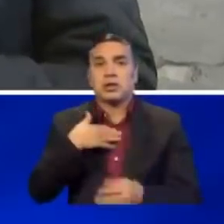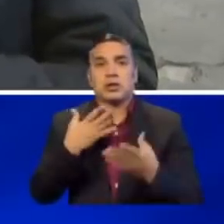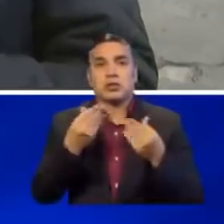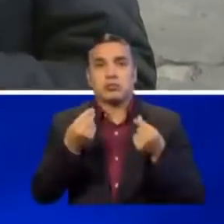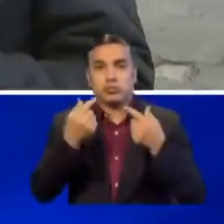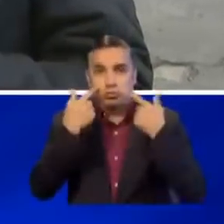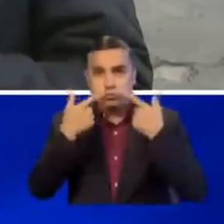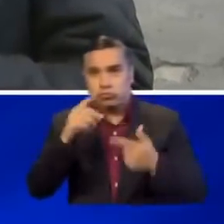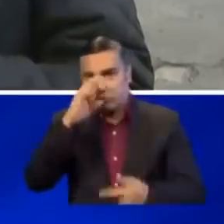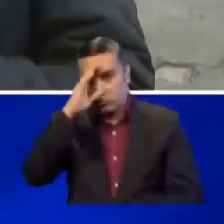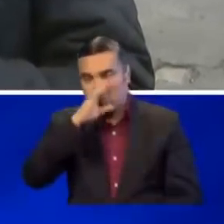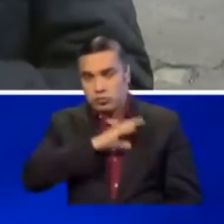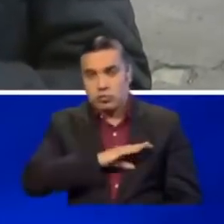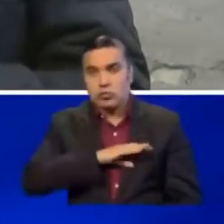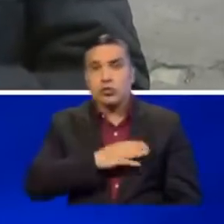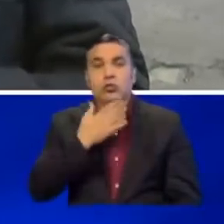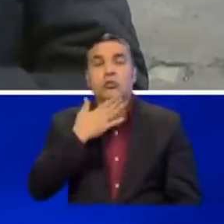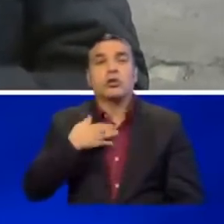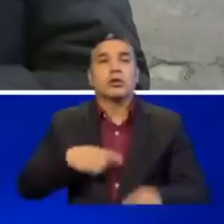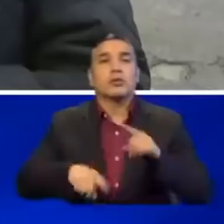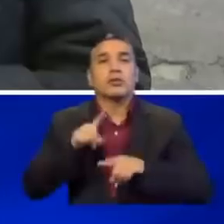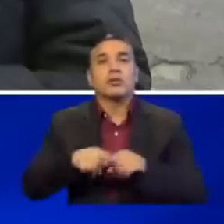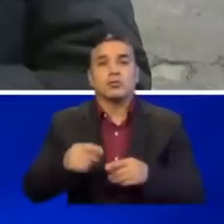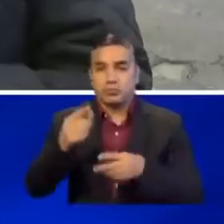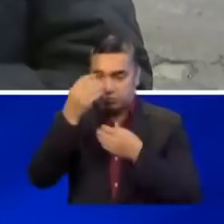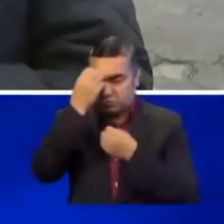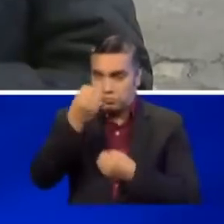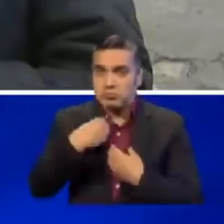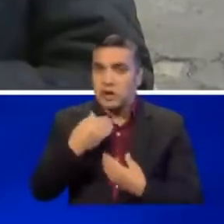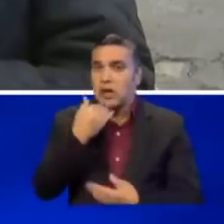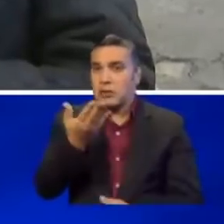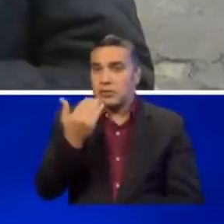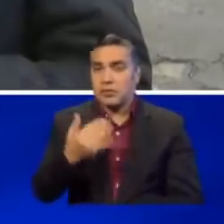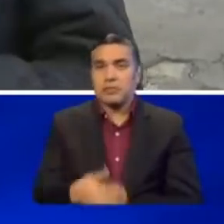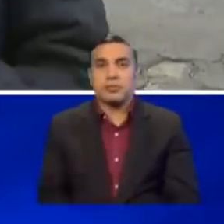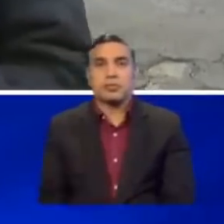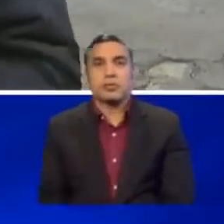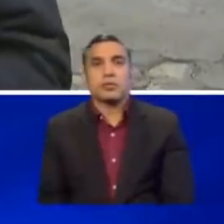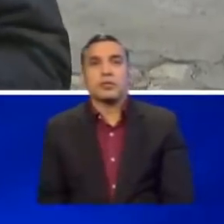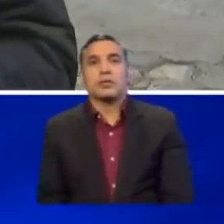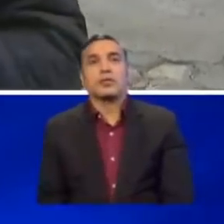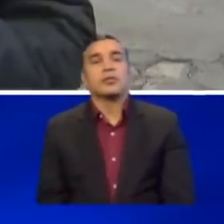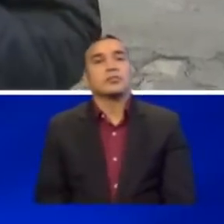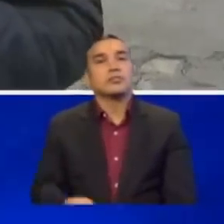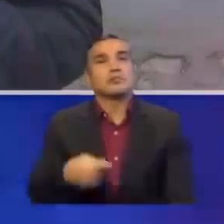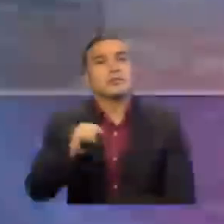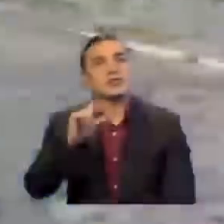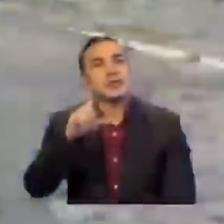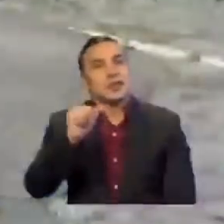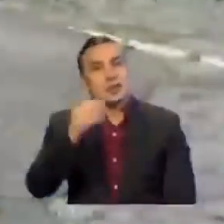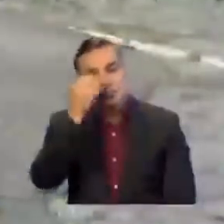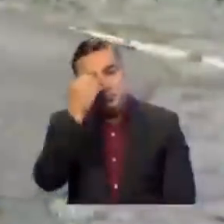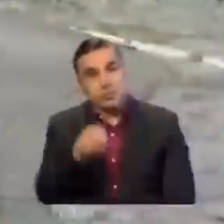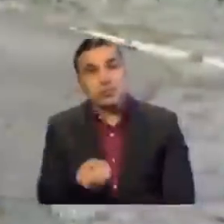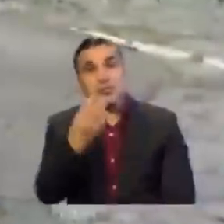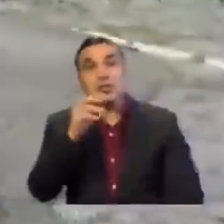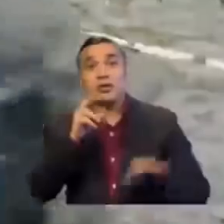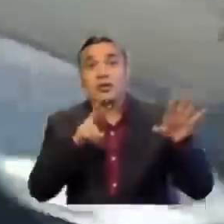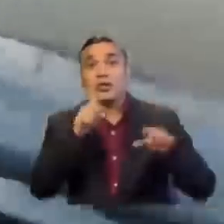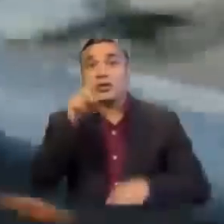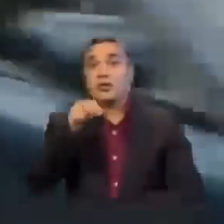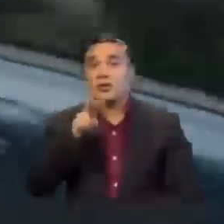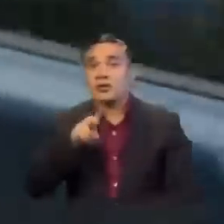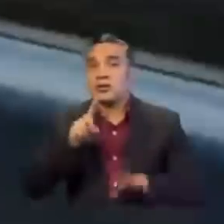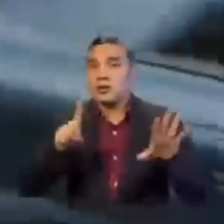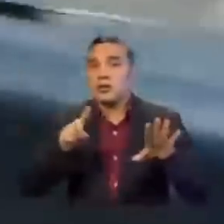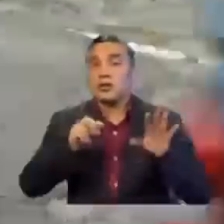con bastante resguardo policial. ¿Cómo está, Santiago? Cuéntanos. Gisela, muy buenos días,